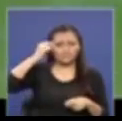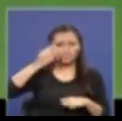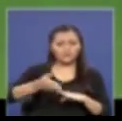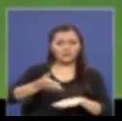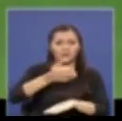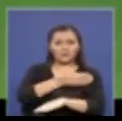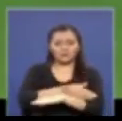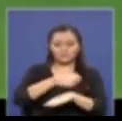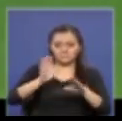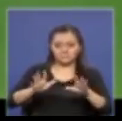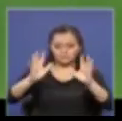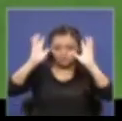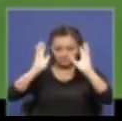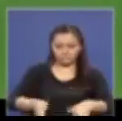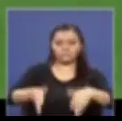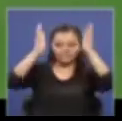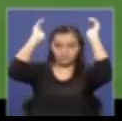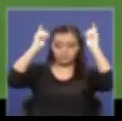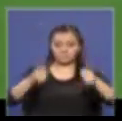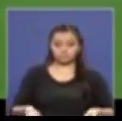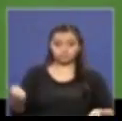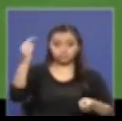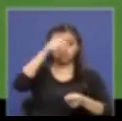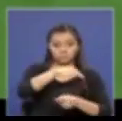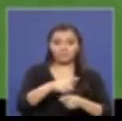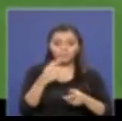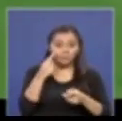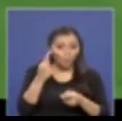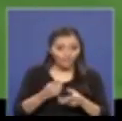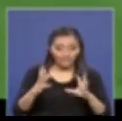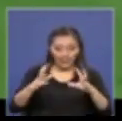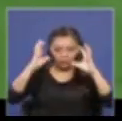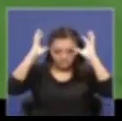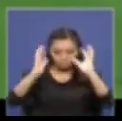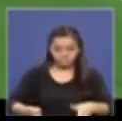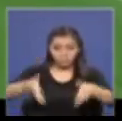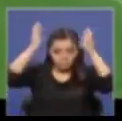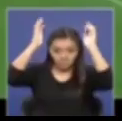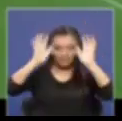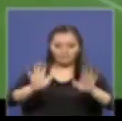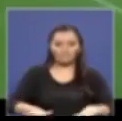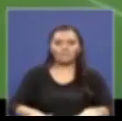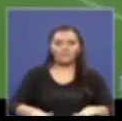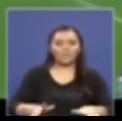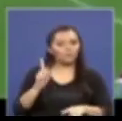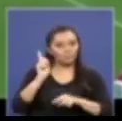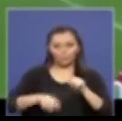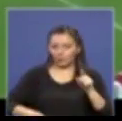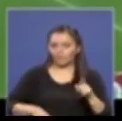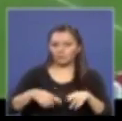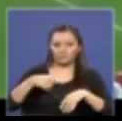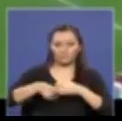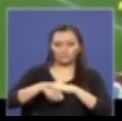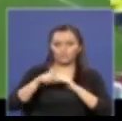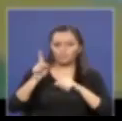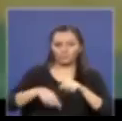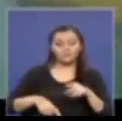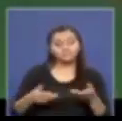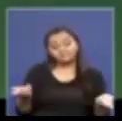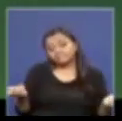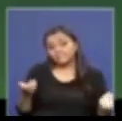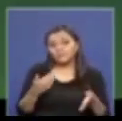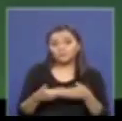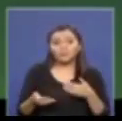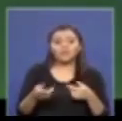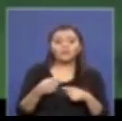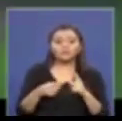hacía la prueba de si rebotaba la pelota o no. Si no rebota, no pueden iniciar el partido. Aquí no se hizo esa prueba y se dio lugar al encuentro, ¿no?